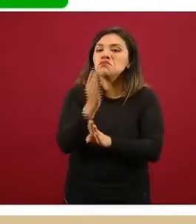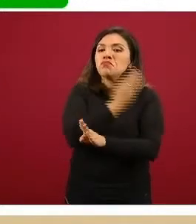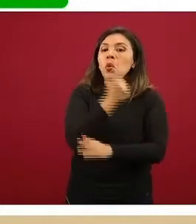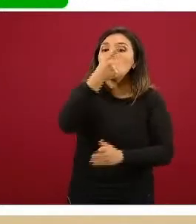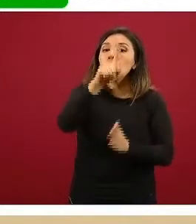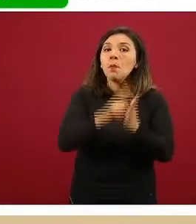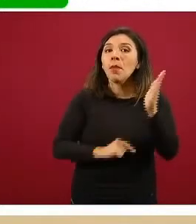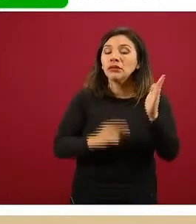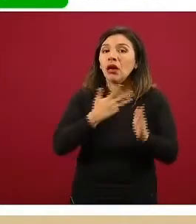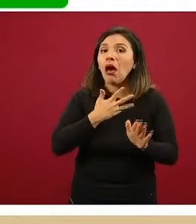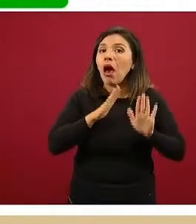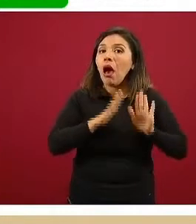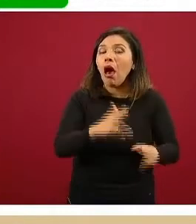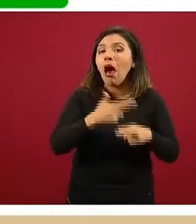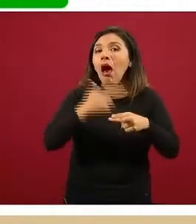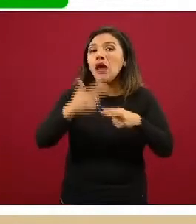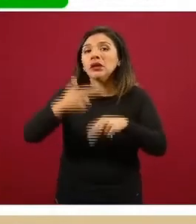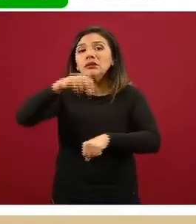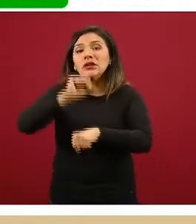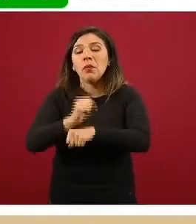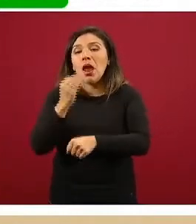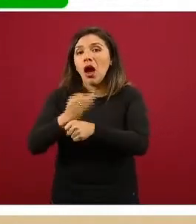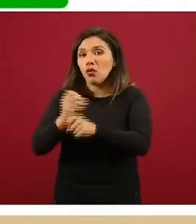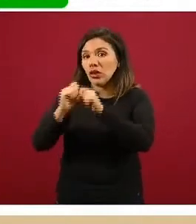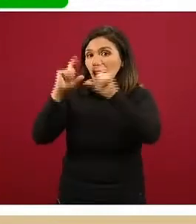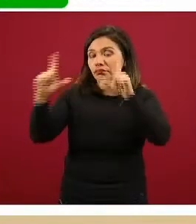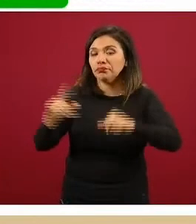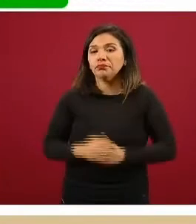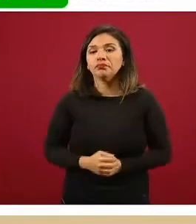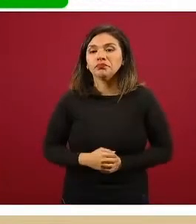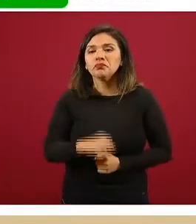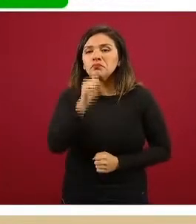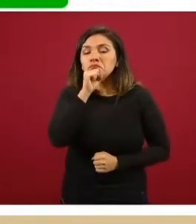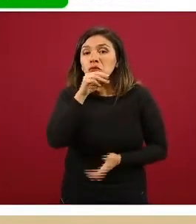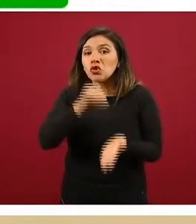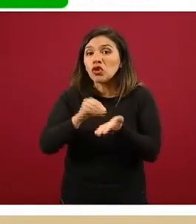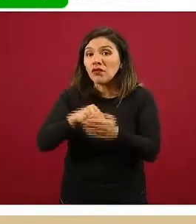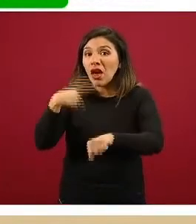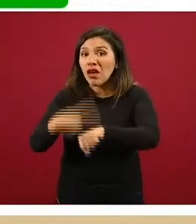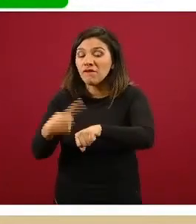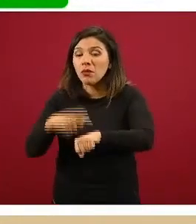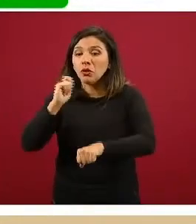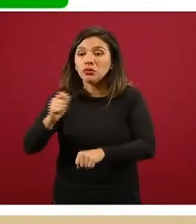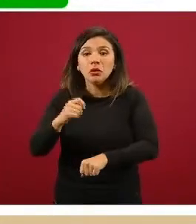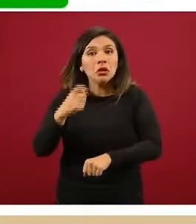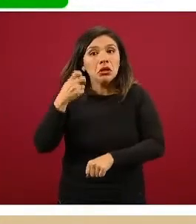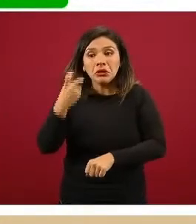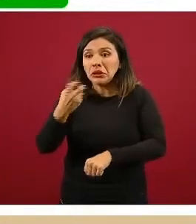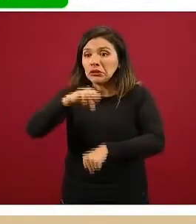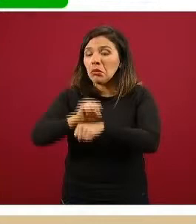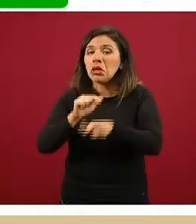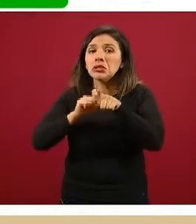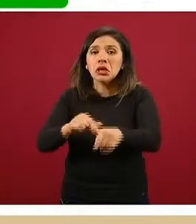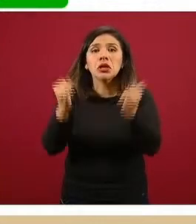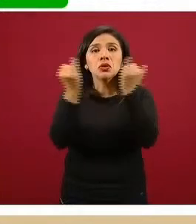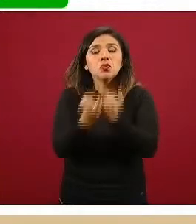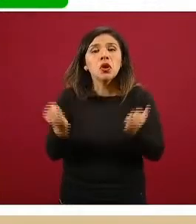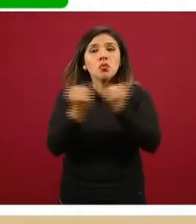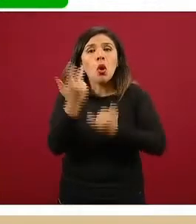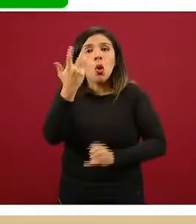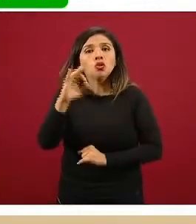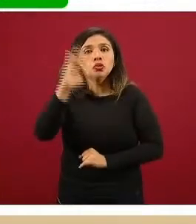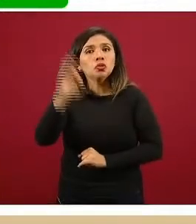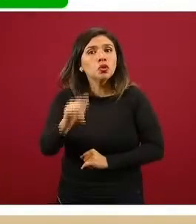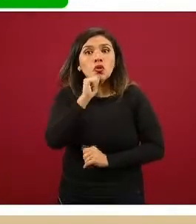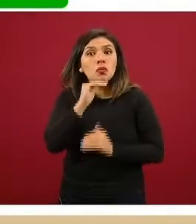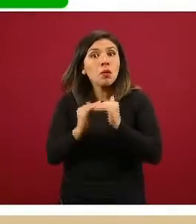un mes hasta la semana que está graficada. El indicador de casos activos estuvo toda esta semana en 8%, no se llegó a